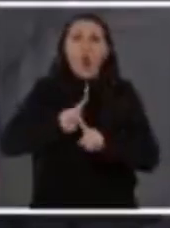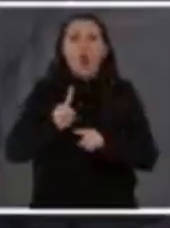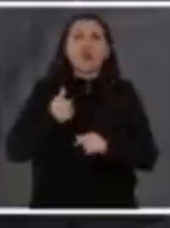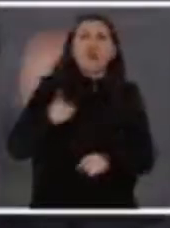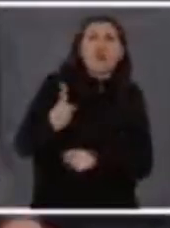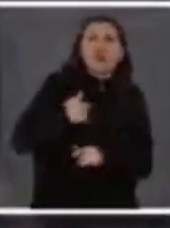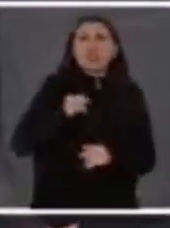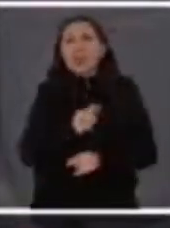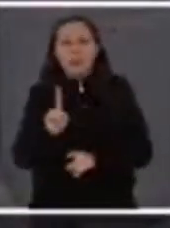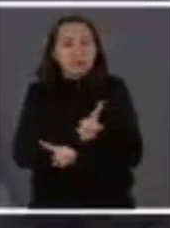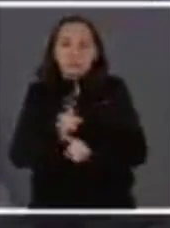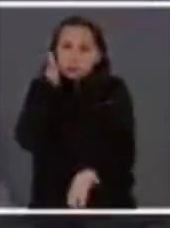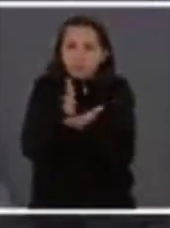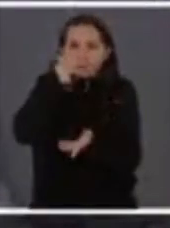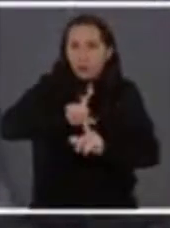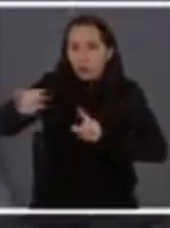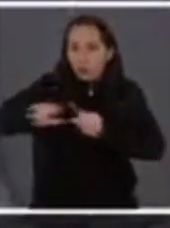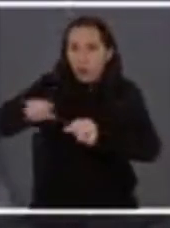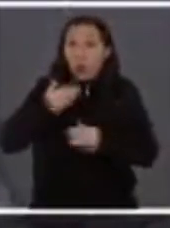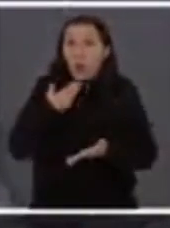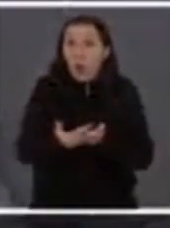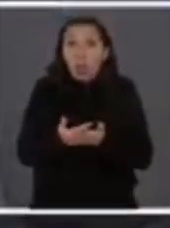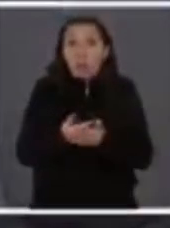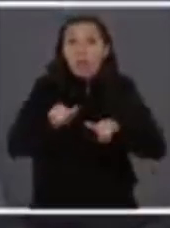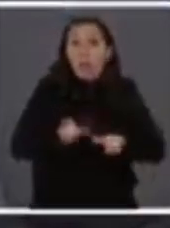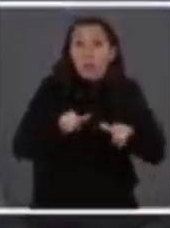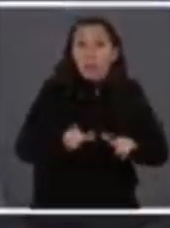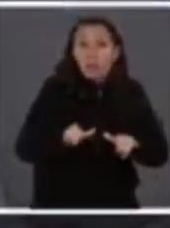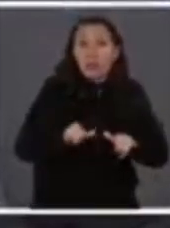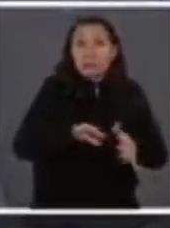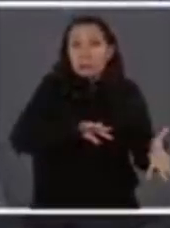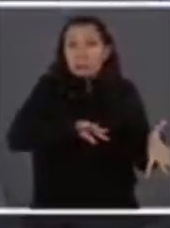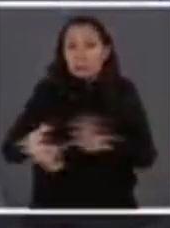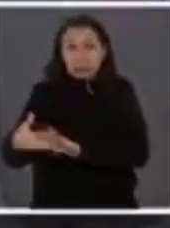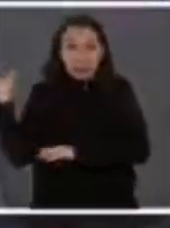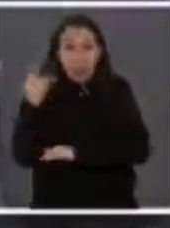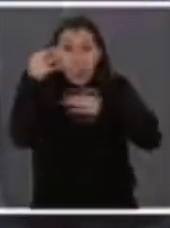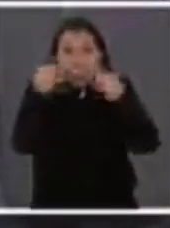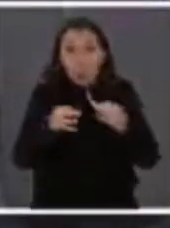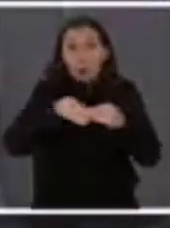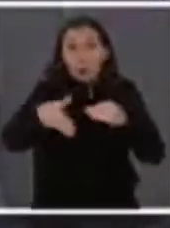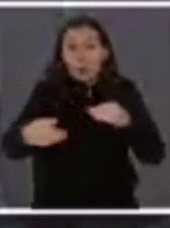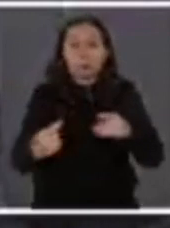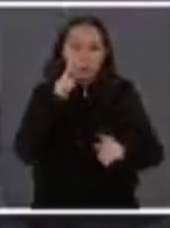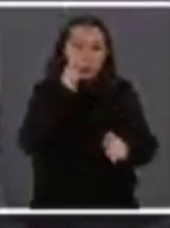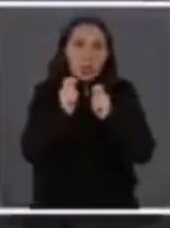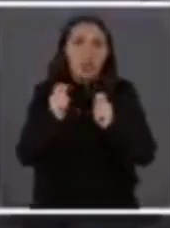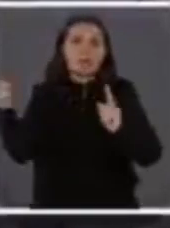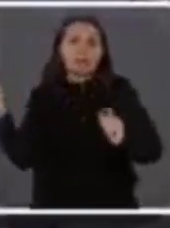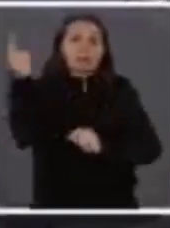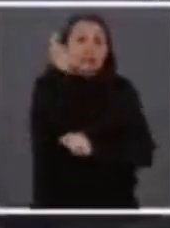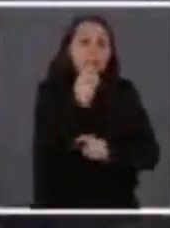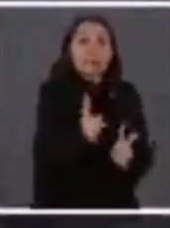opcional. Porque después, cuando no se evacúa y la emergencia se desata, se pone en riesgo a los rescatistas